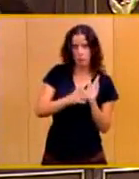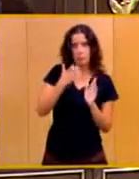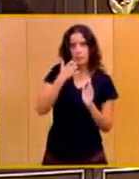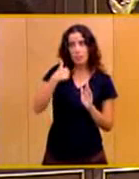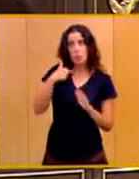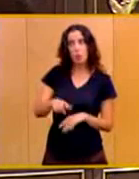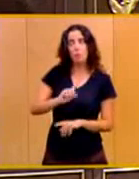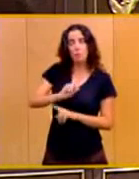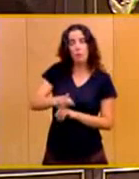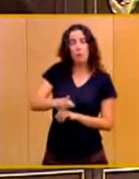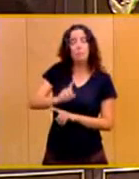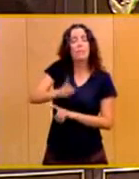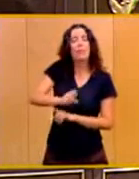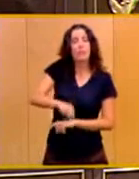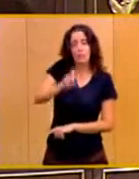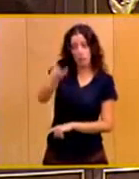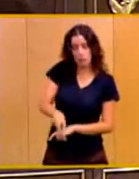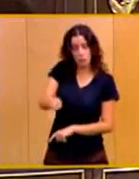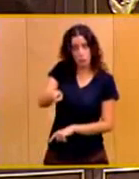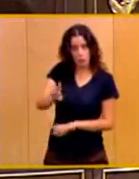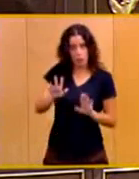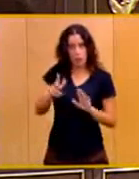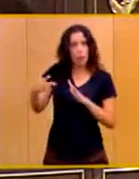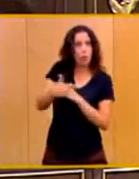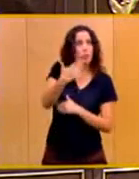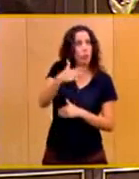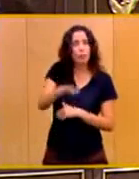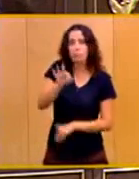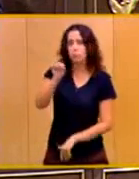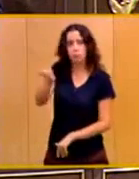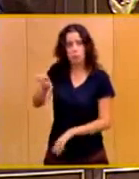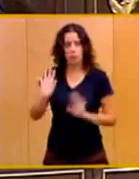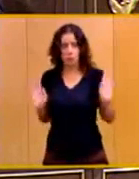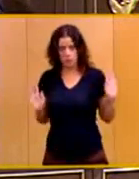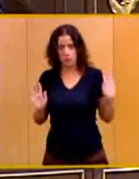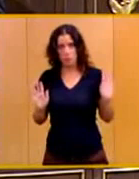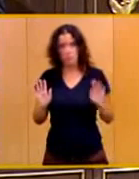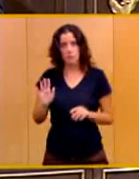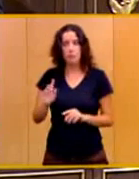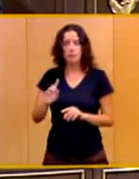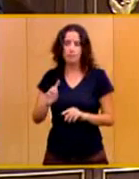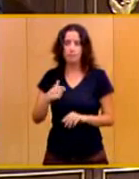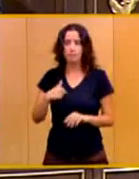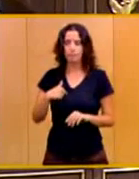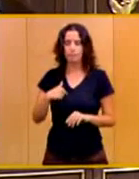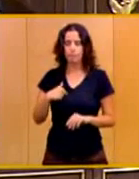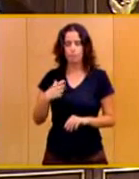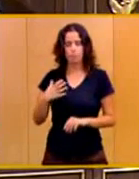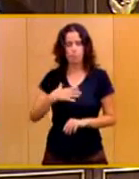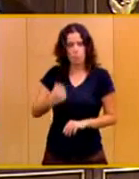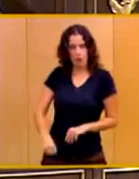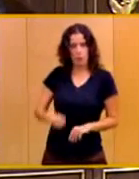usted, exclusivamente usted. Quien ha decidido mostrarse bravo y enérgico con los